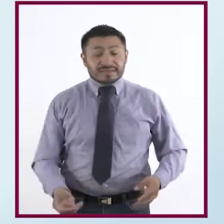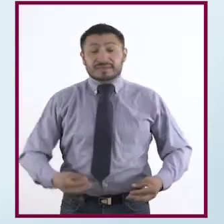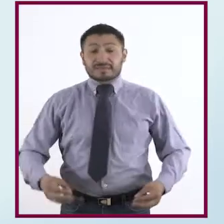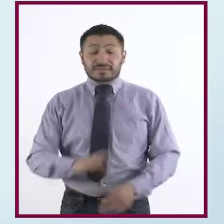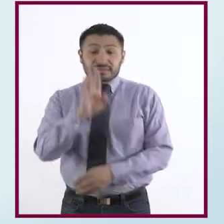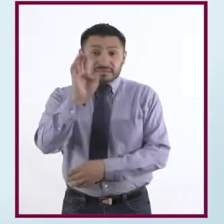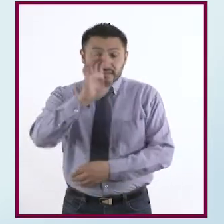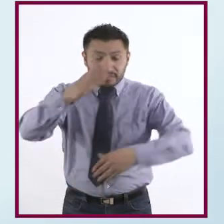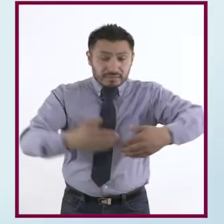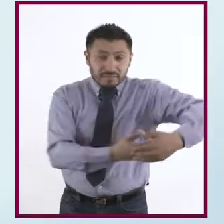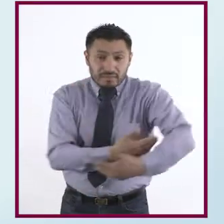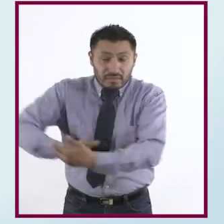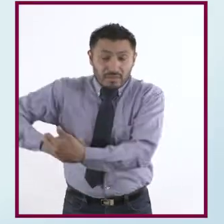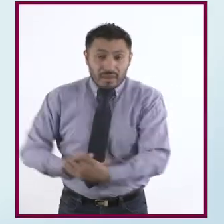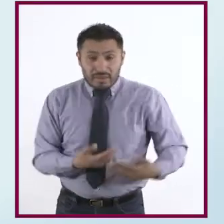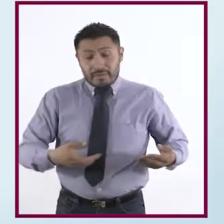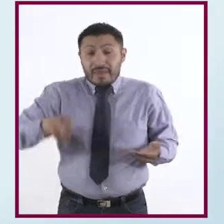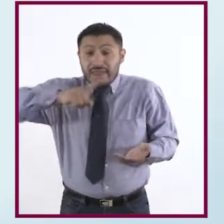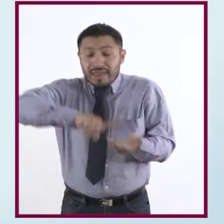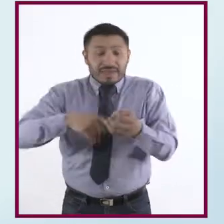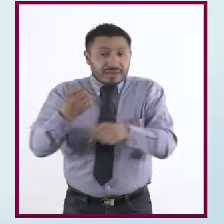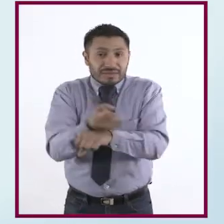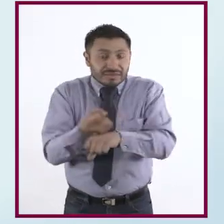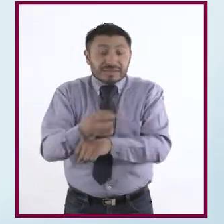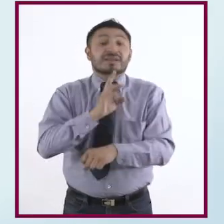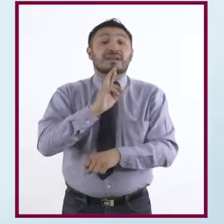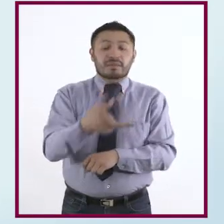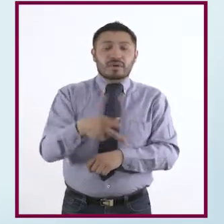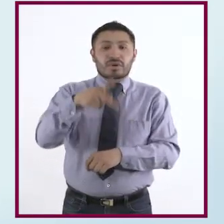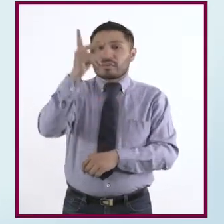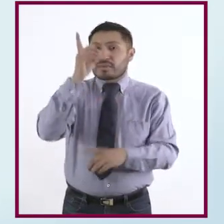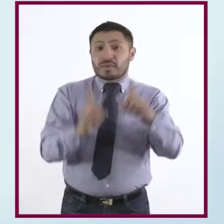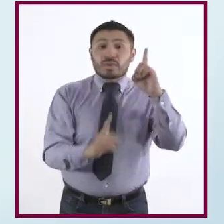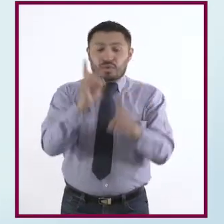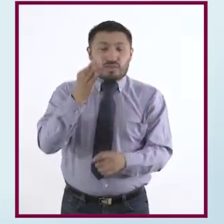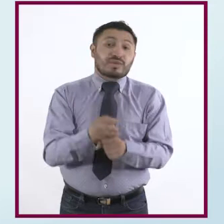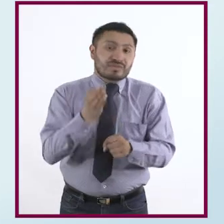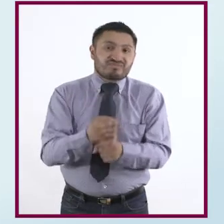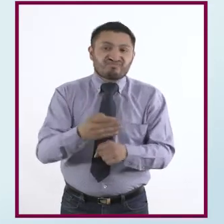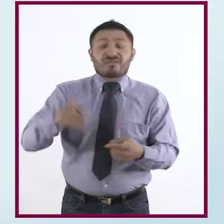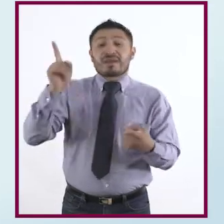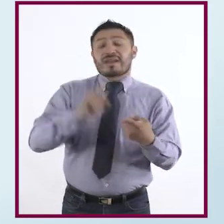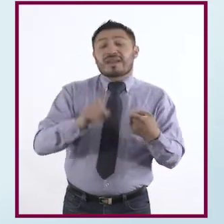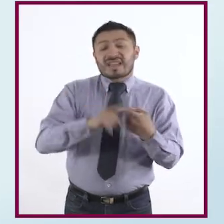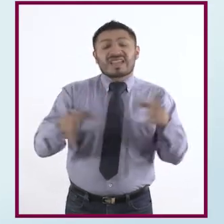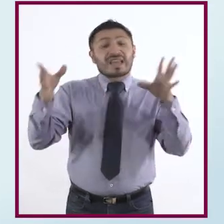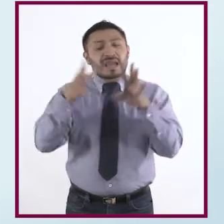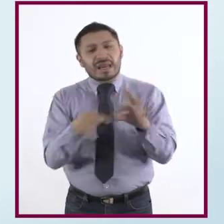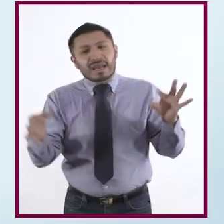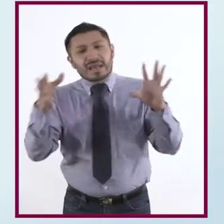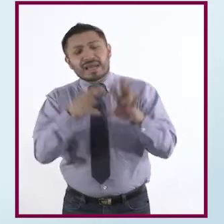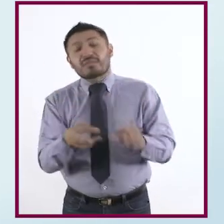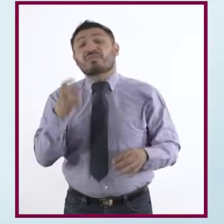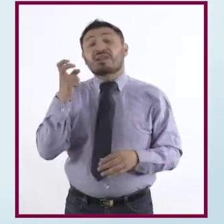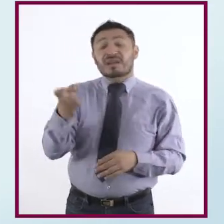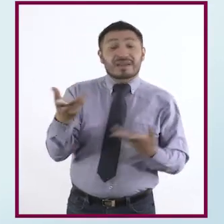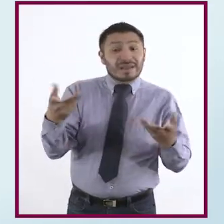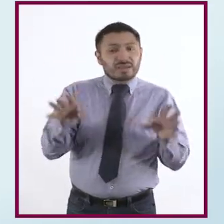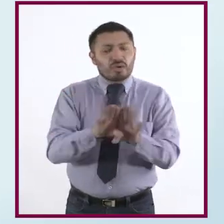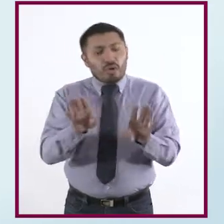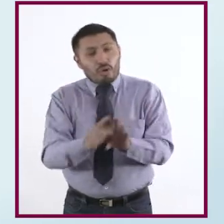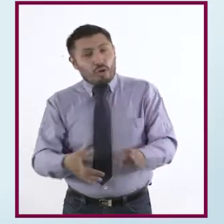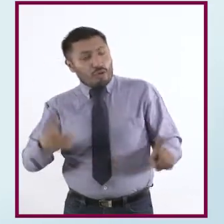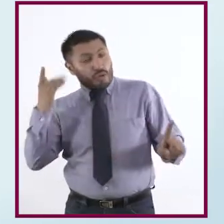como intelectualmente, pero aún quedan dudas por resolver. ¿Quién debe definir estas mejoras? ¿Qué valores